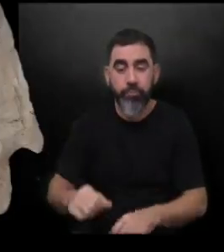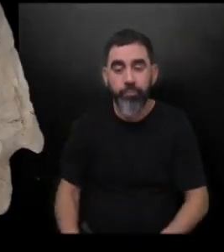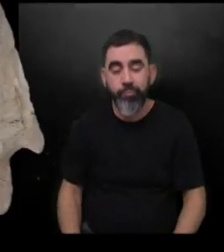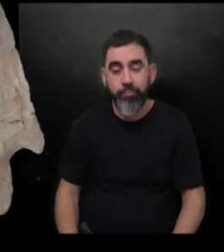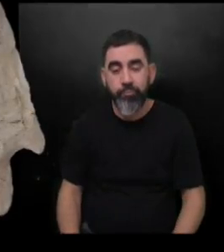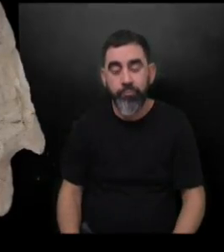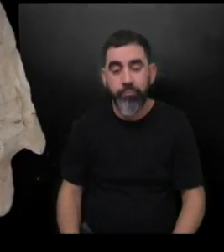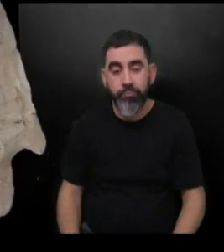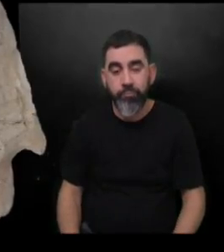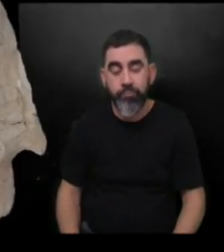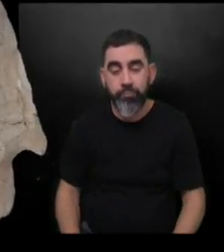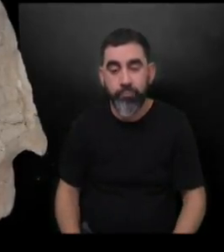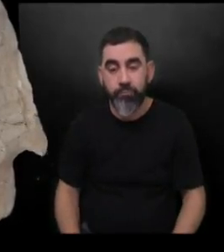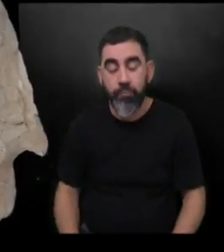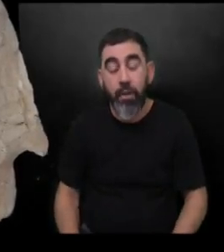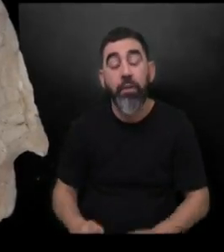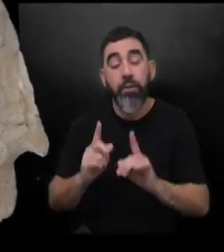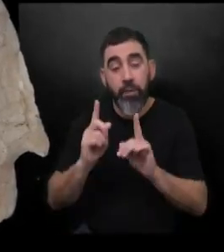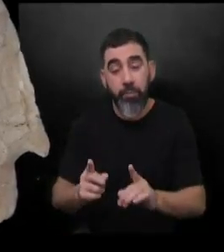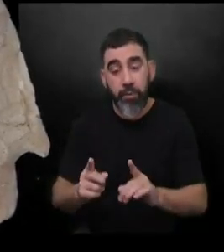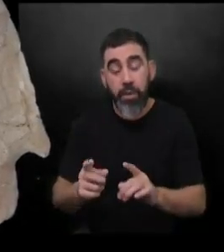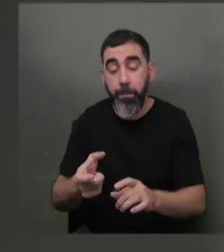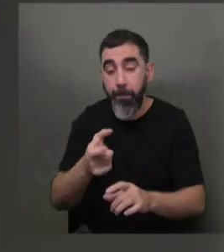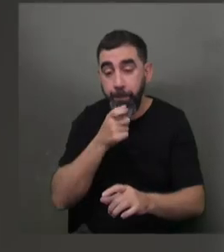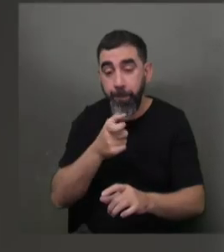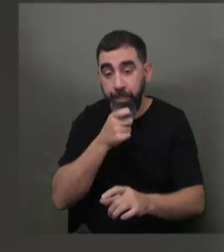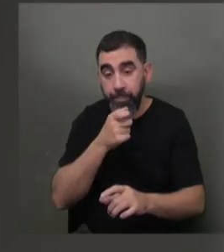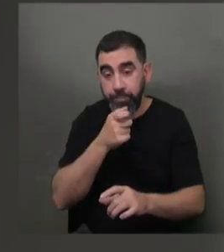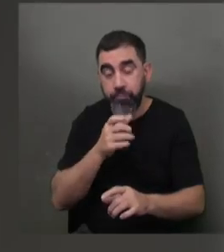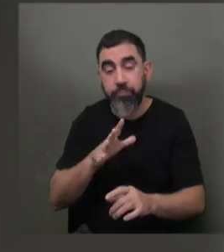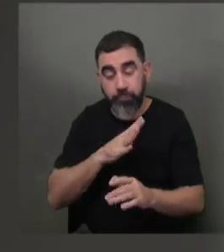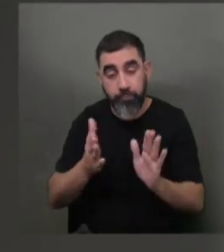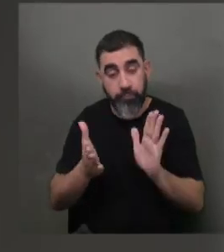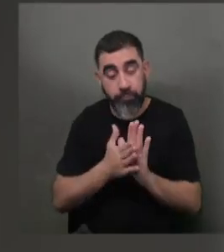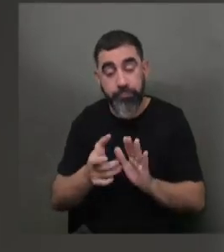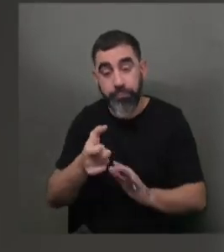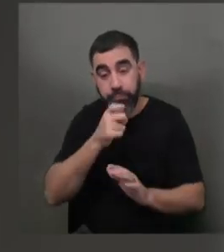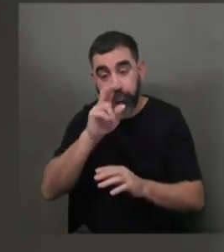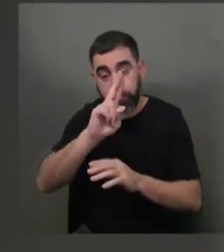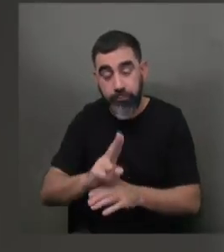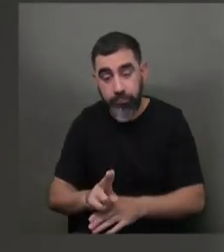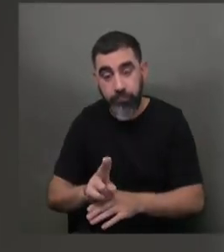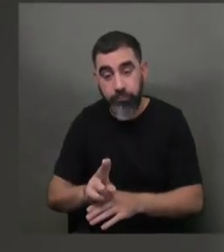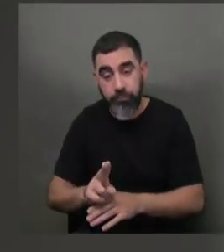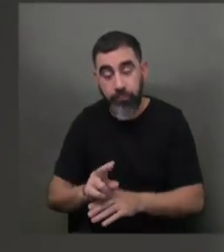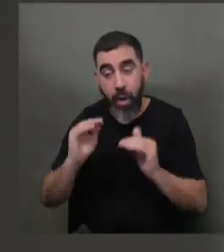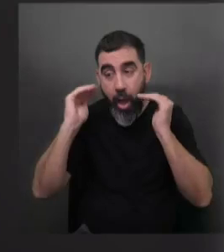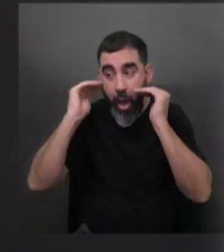300, 400 años, también utilizaban esta roca. Y tenemos evidencia de esta roca utilizada en este alero.